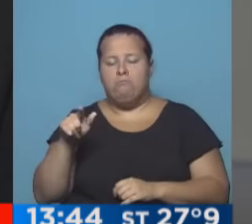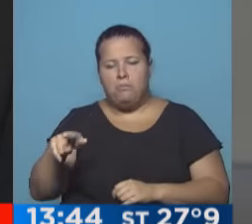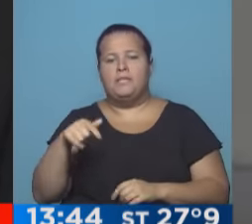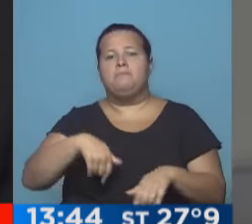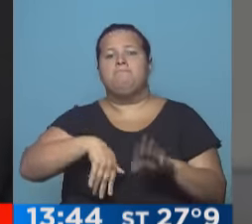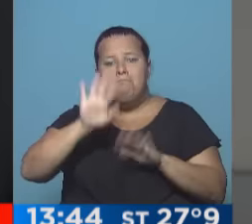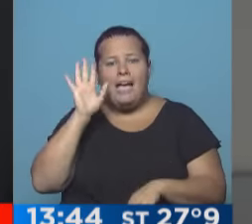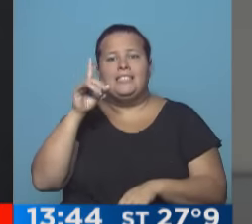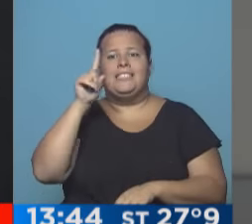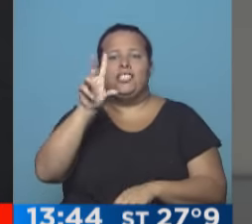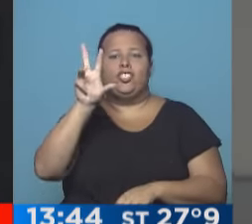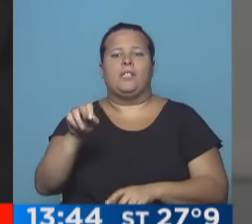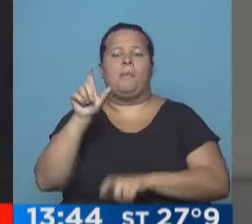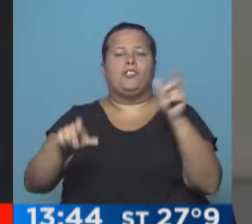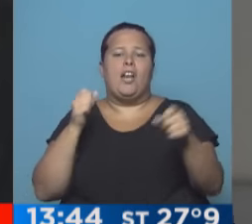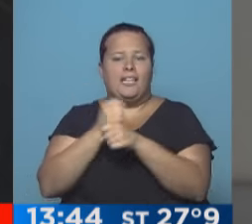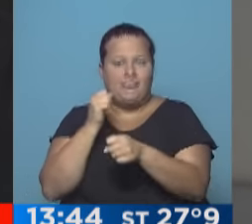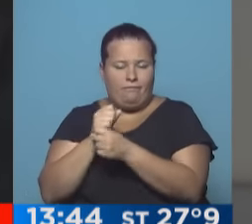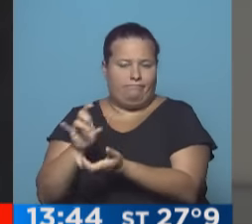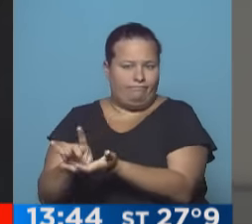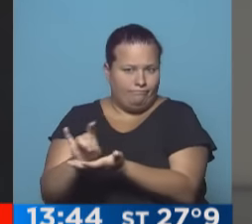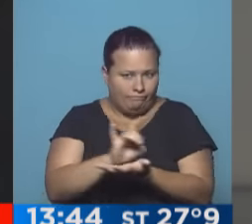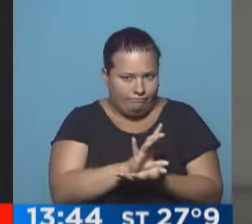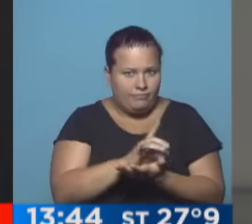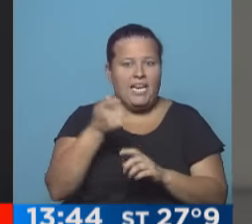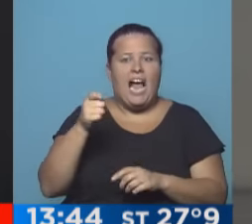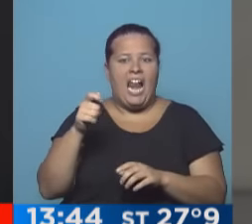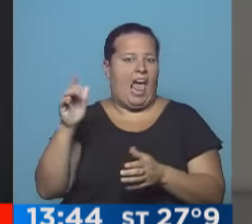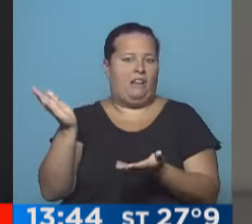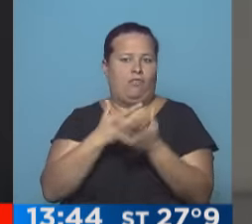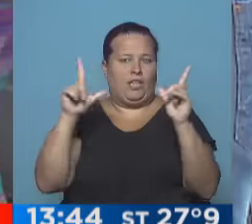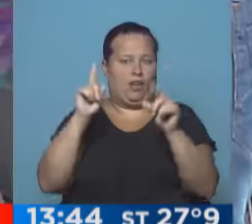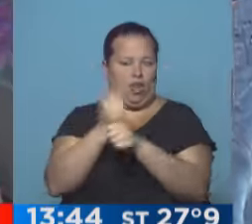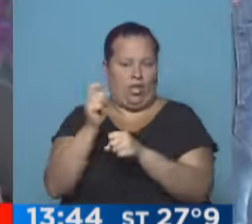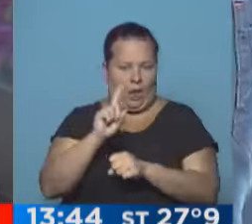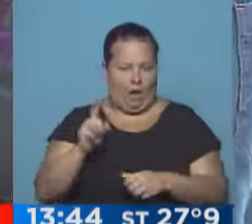en este caso, de 130 trabajadores afectados. El canal está fuera del aire.